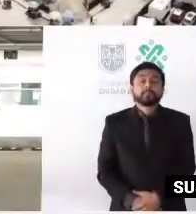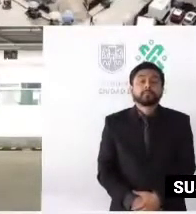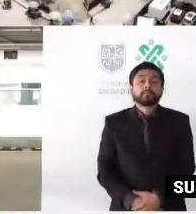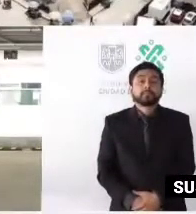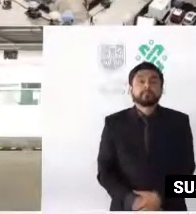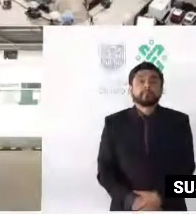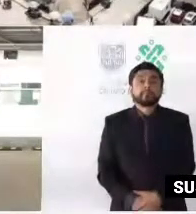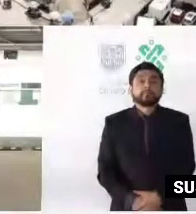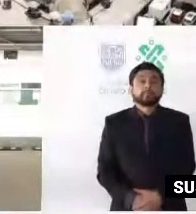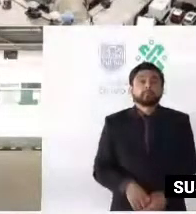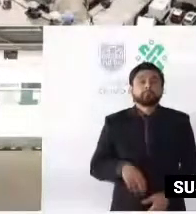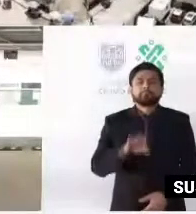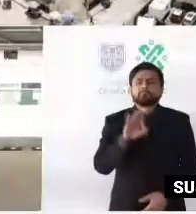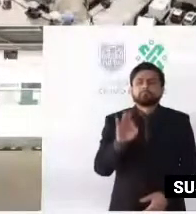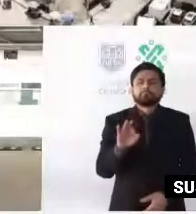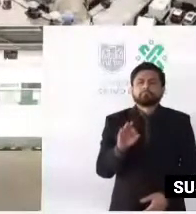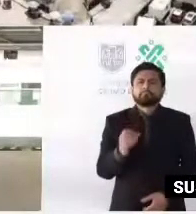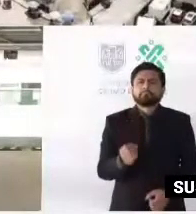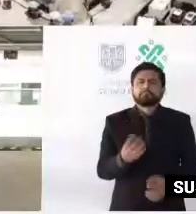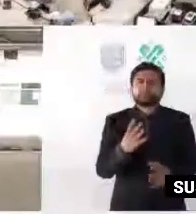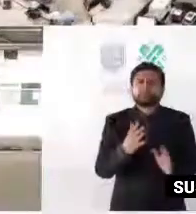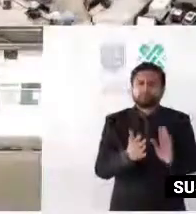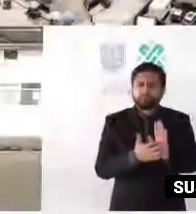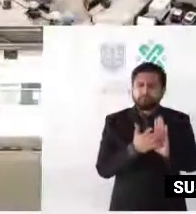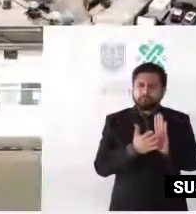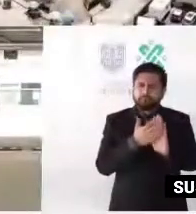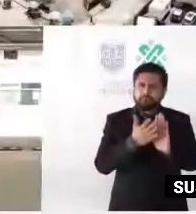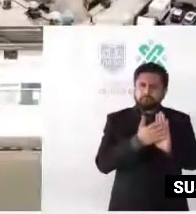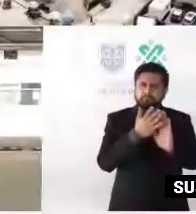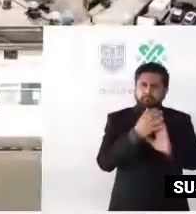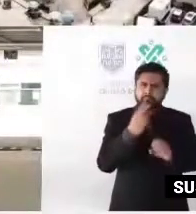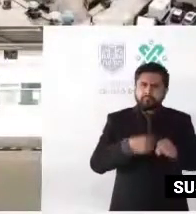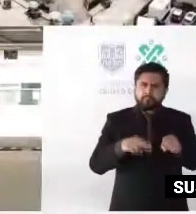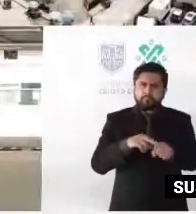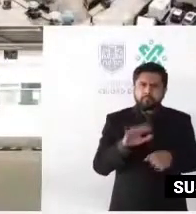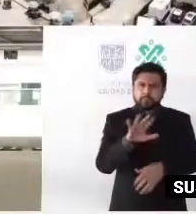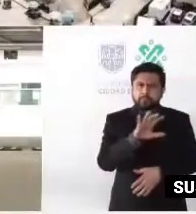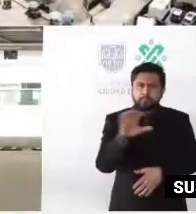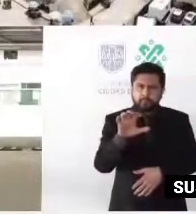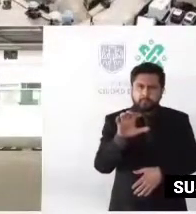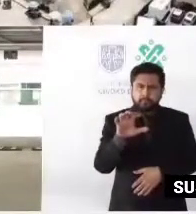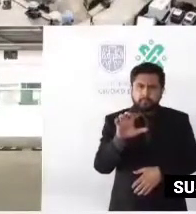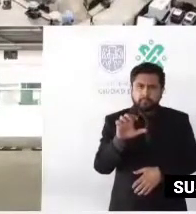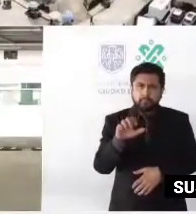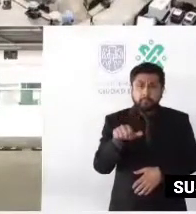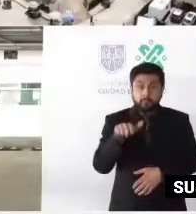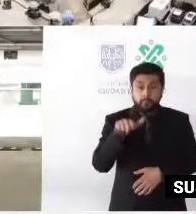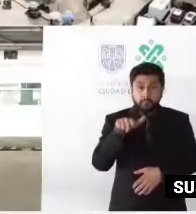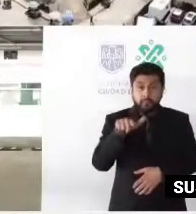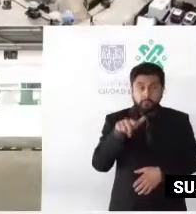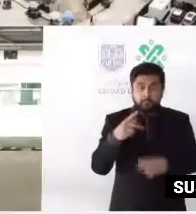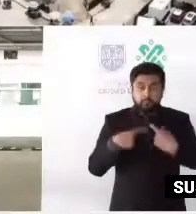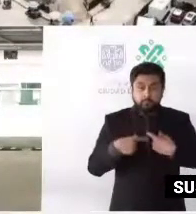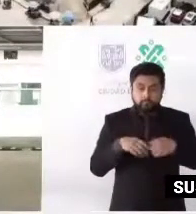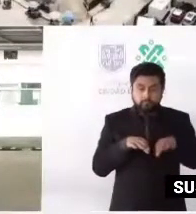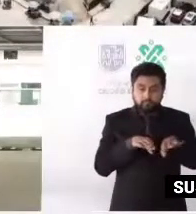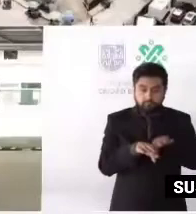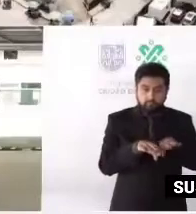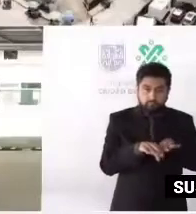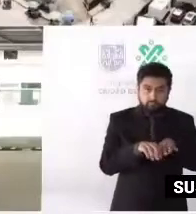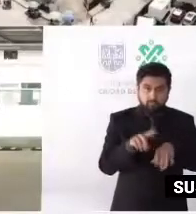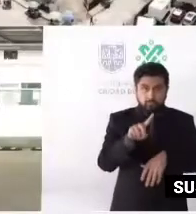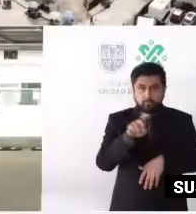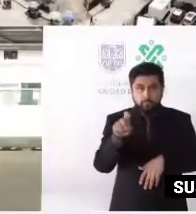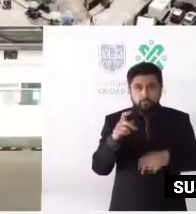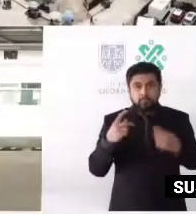En promedio, desde el inicio de la construcción hasta su terminación, se utilizaron 517 trabajadores y 100